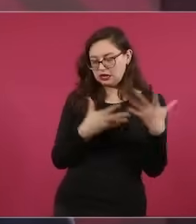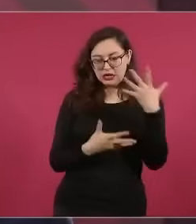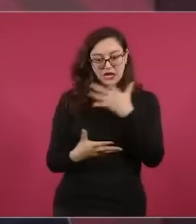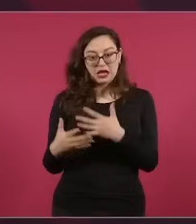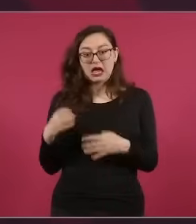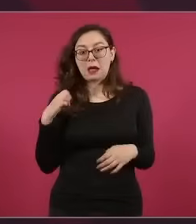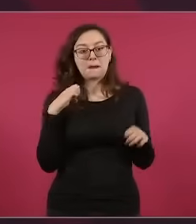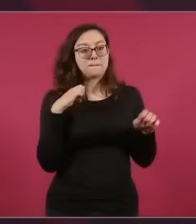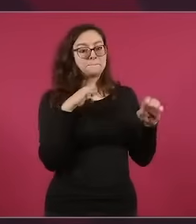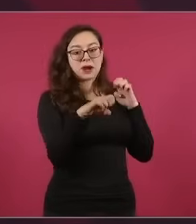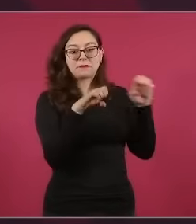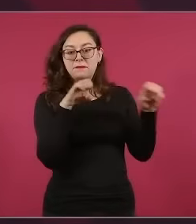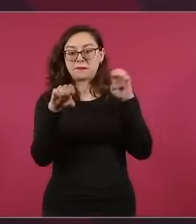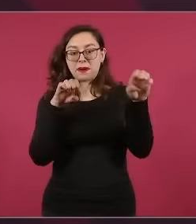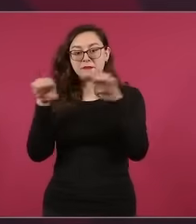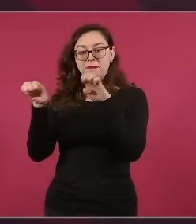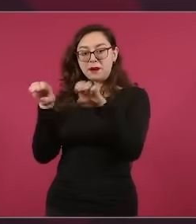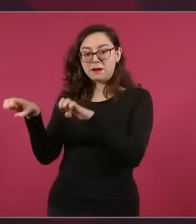está muy consciente,